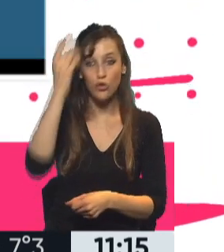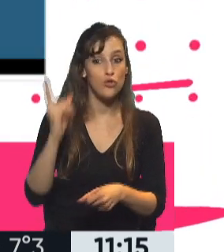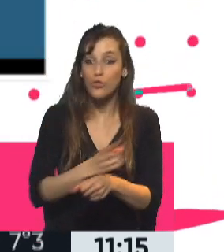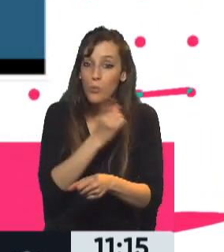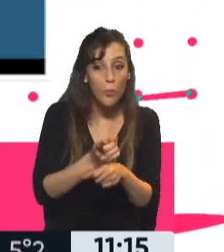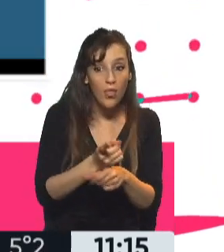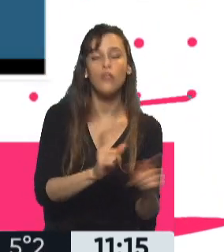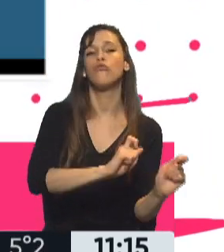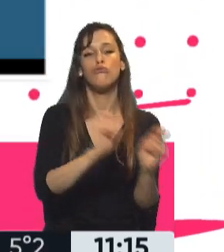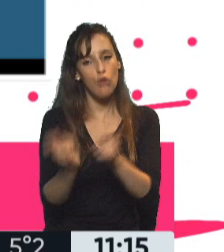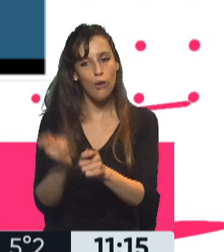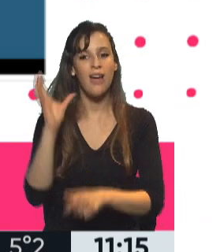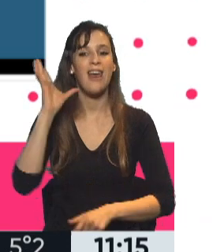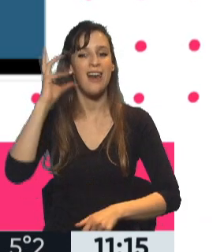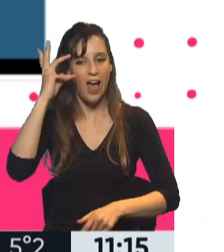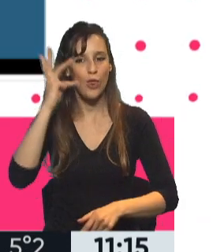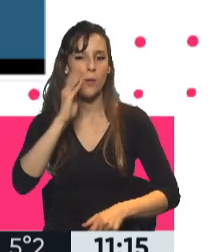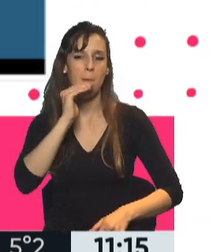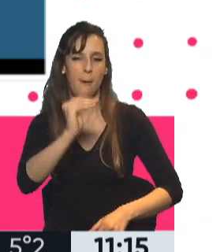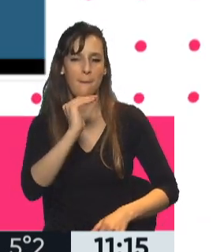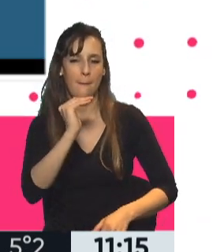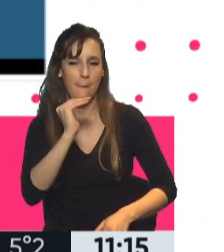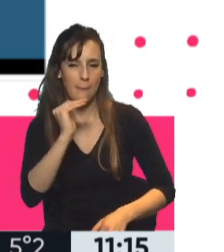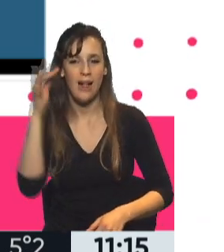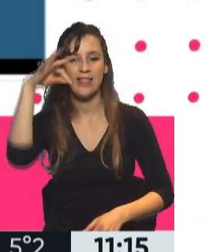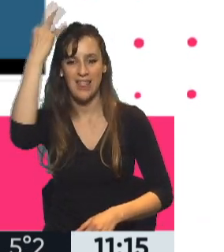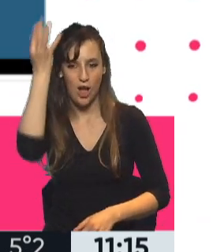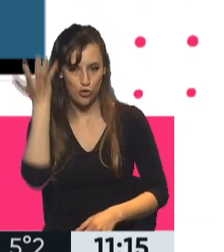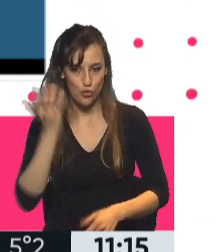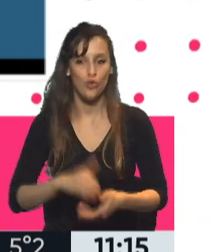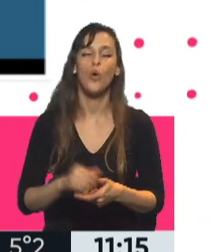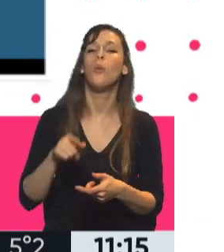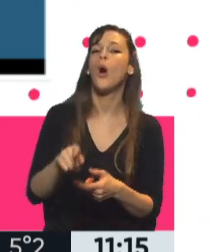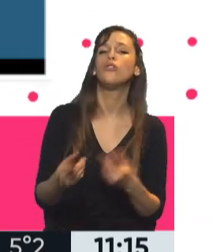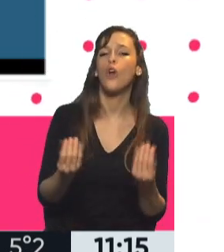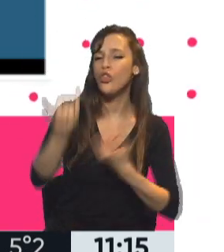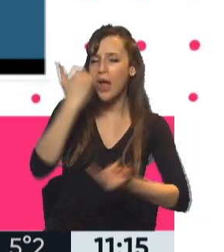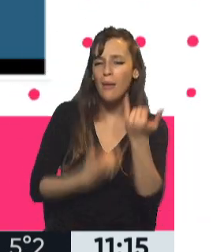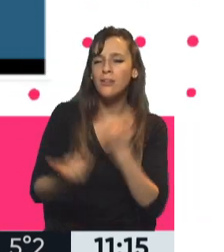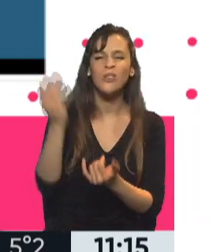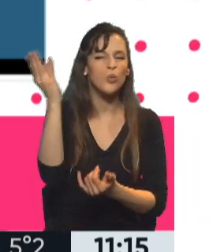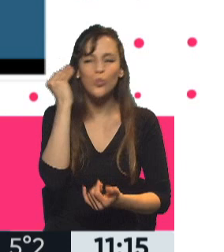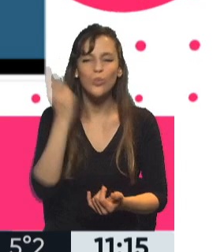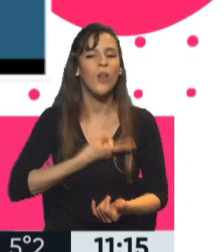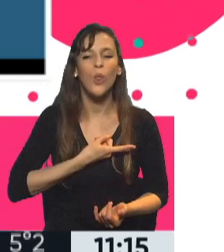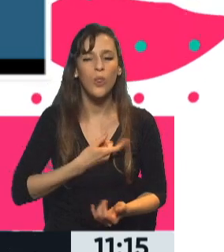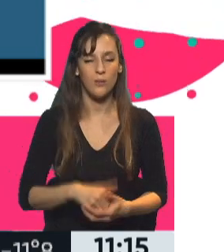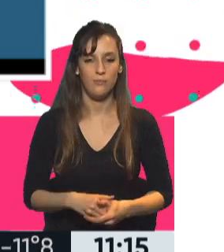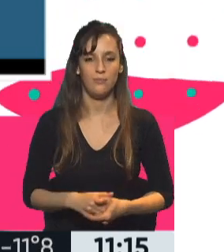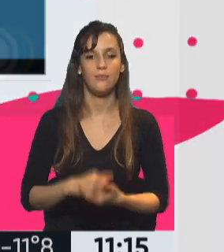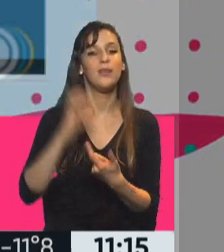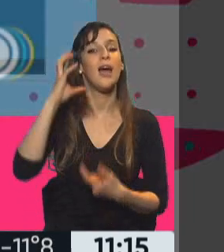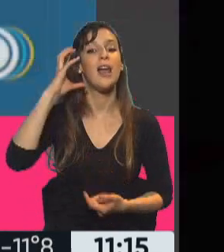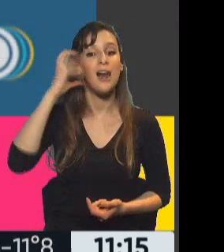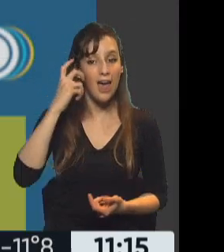salida fantástica. ¿Eso lo estás haciendo para dónde, digamos? ¿Dónde se puede escuchar? En